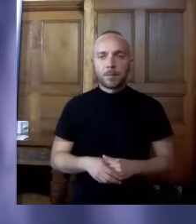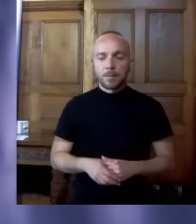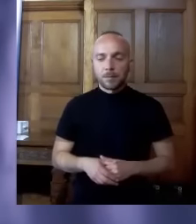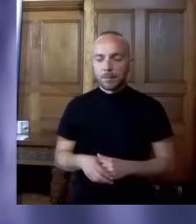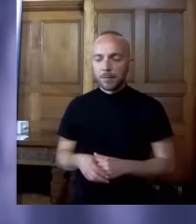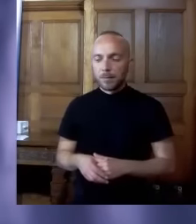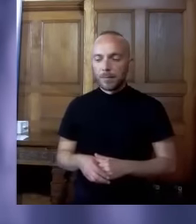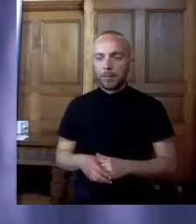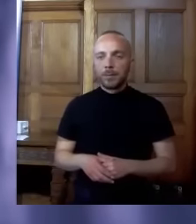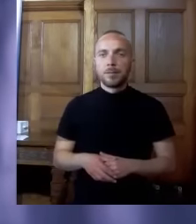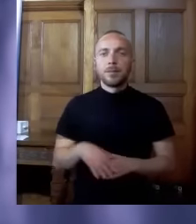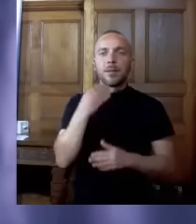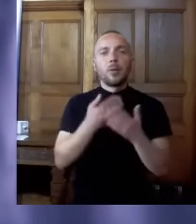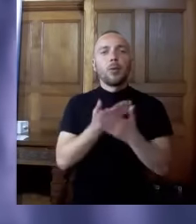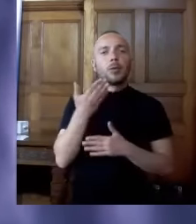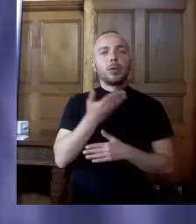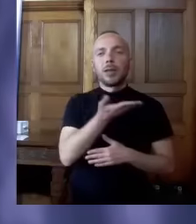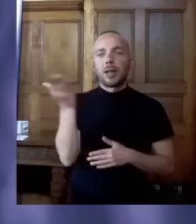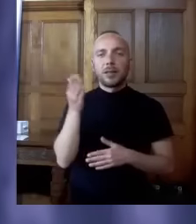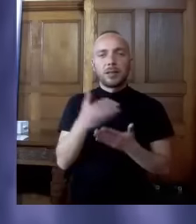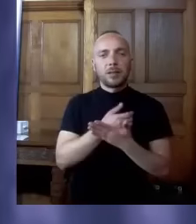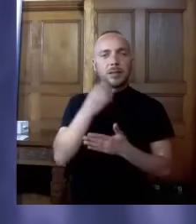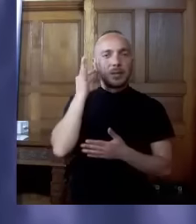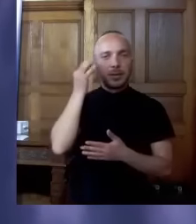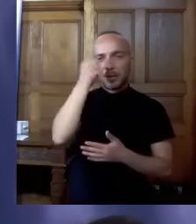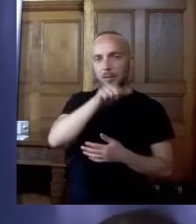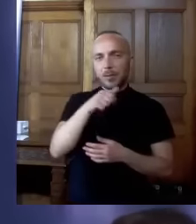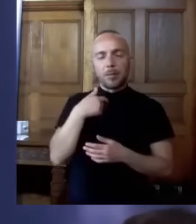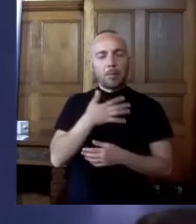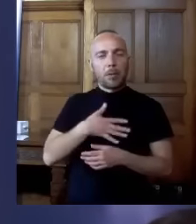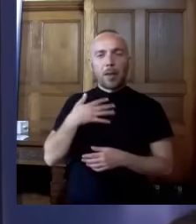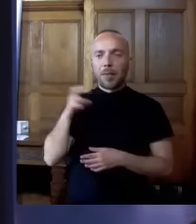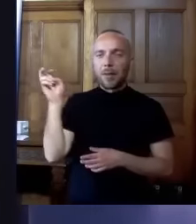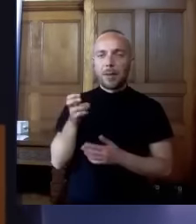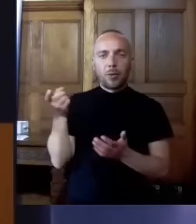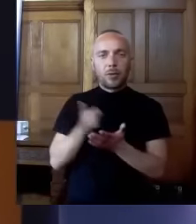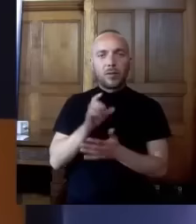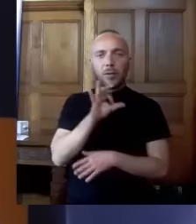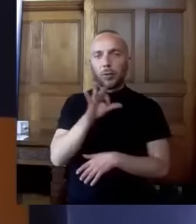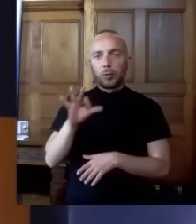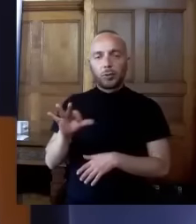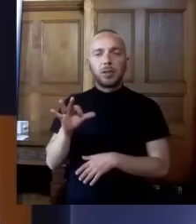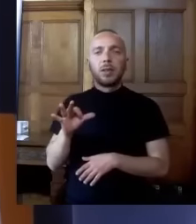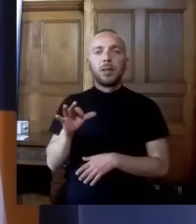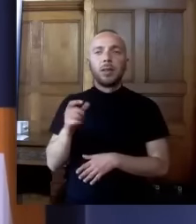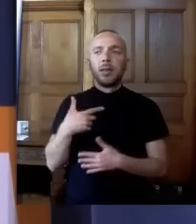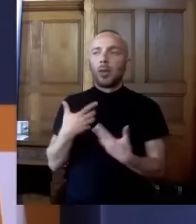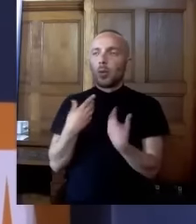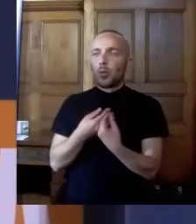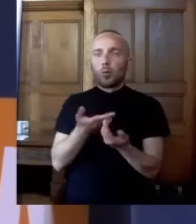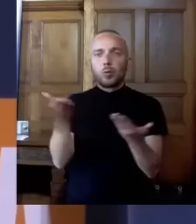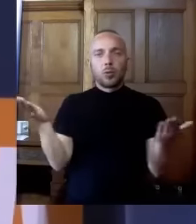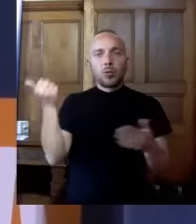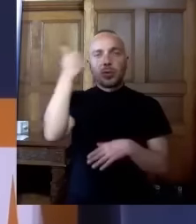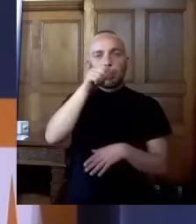Ho Buenos días a todas y todos es un placer para mí volver hoy a donosti y estar también acompañada por todas vosotras por todos